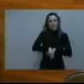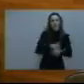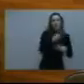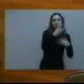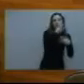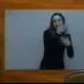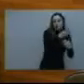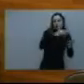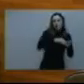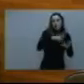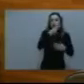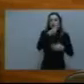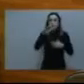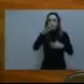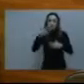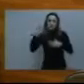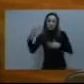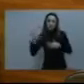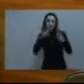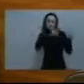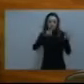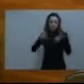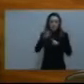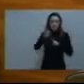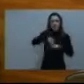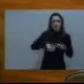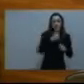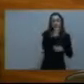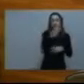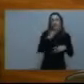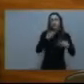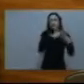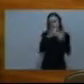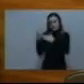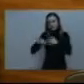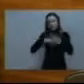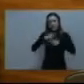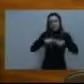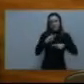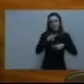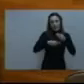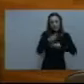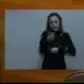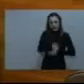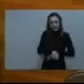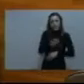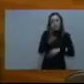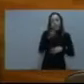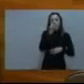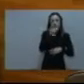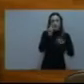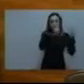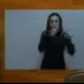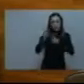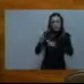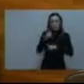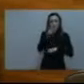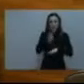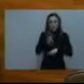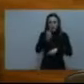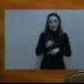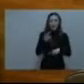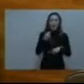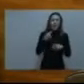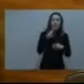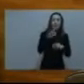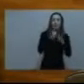Se han realizado, además, 30 sesiones con familias. En educación primaria, como usted muy bien sabe, se desarrolla el programa Yo cuento, tú pintas,